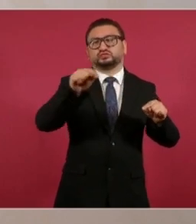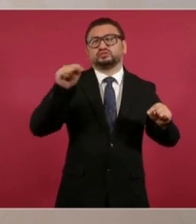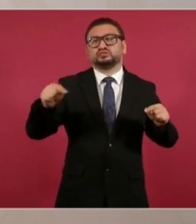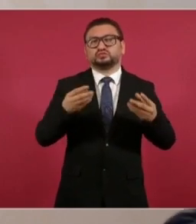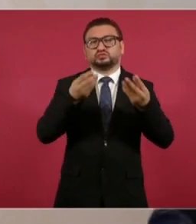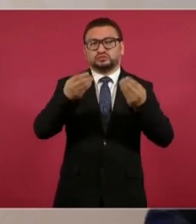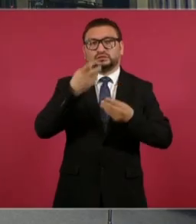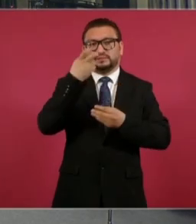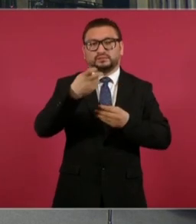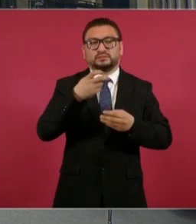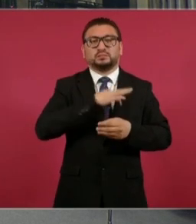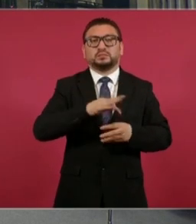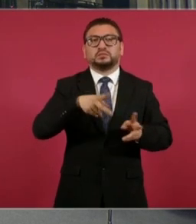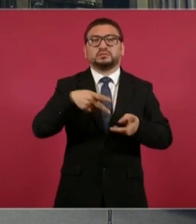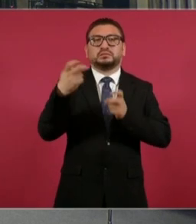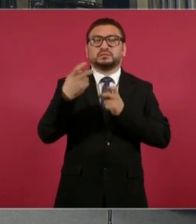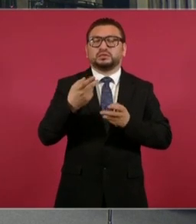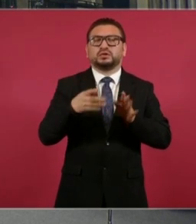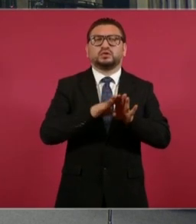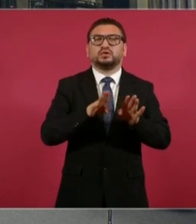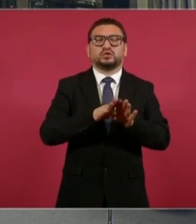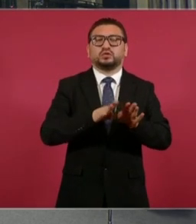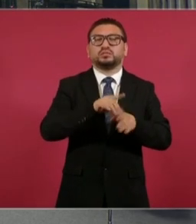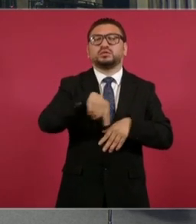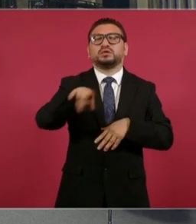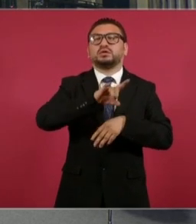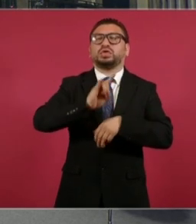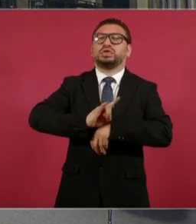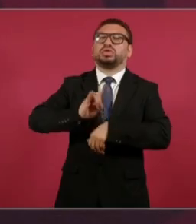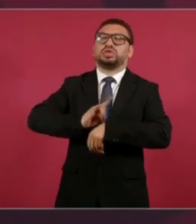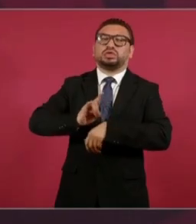aparatos Qué hacían con estos aparatos